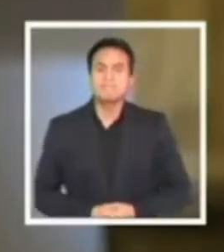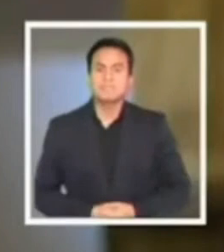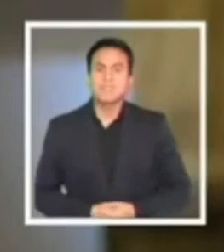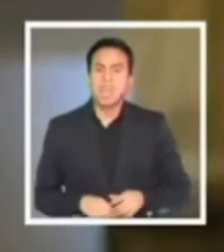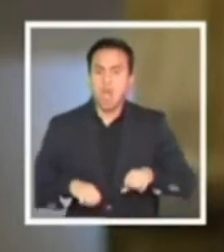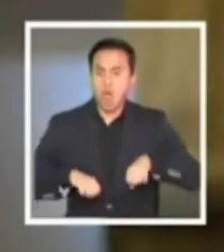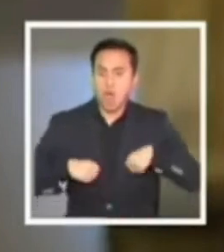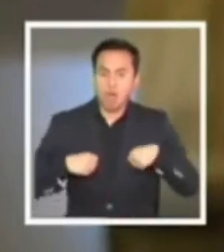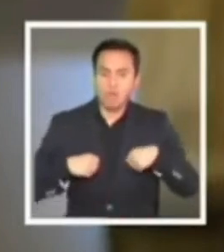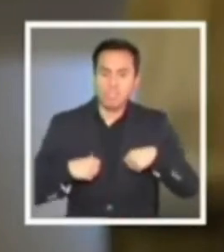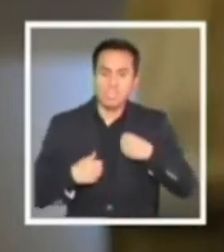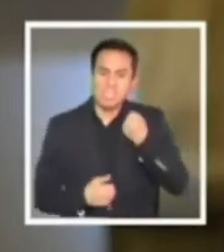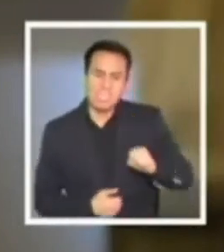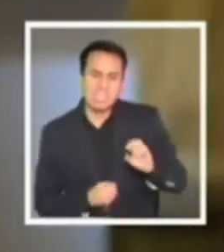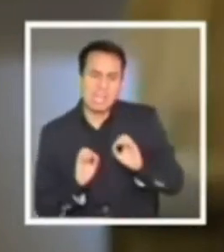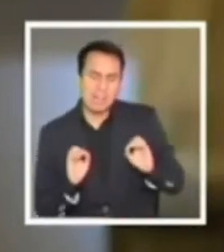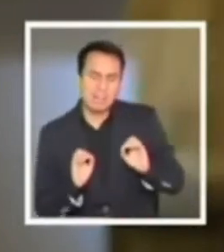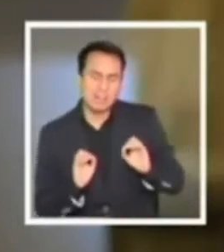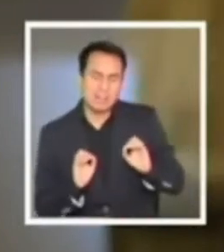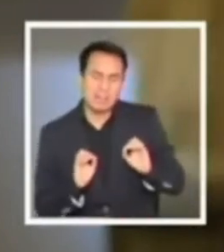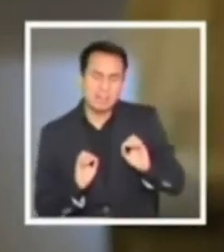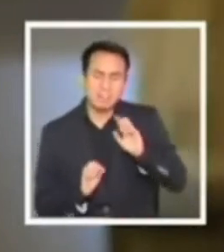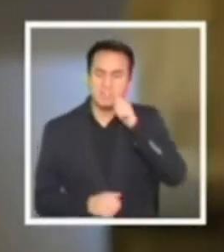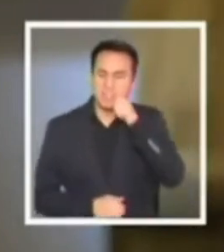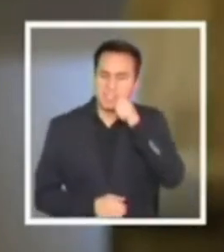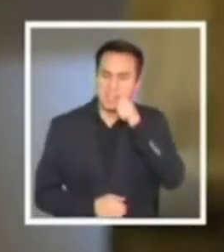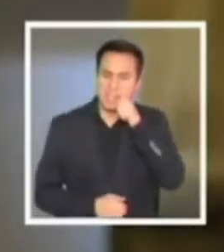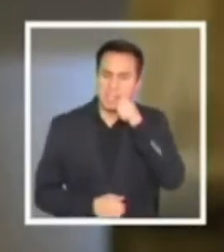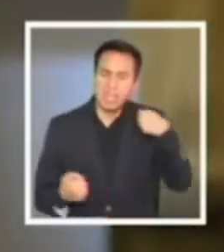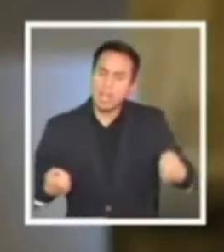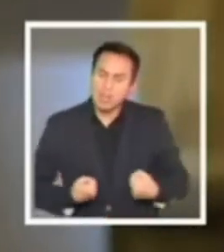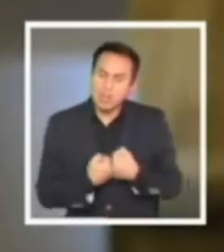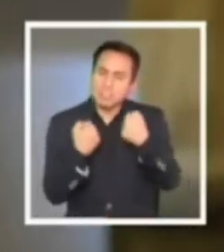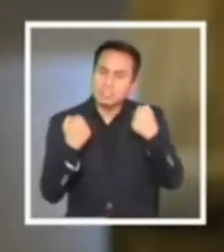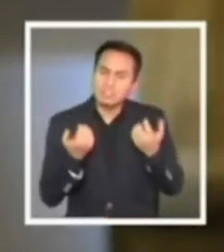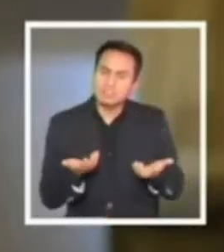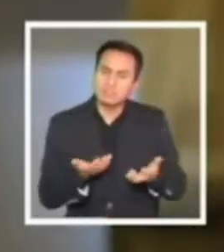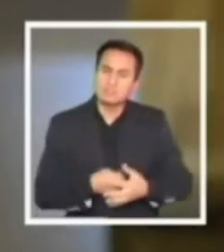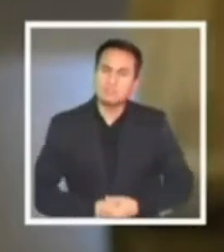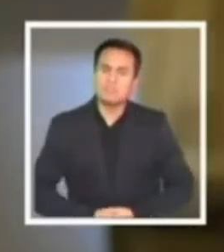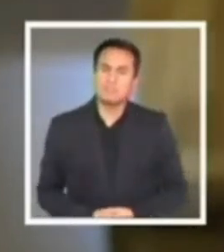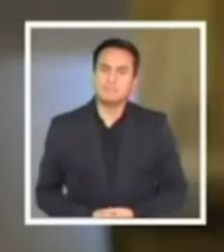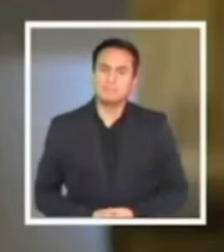ser joven y no ser revolucionario era una contradicción,